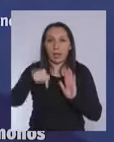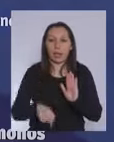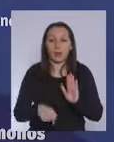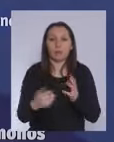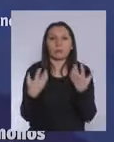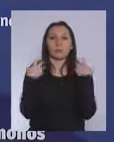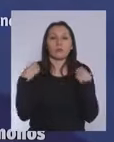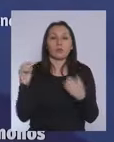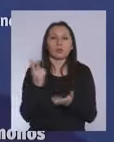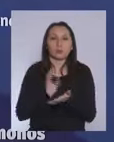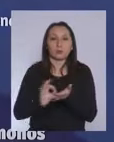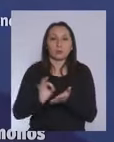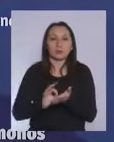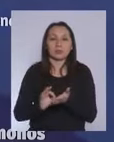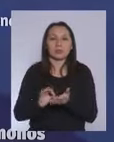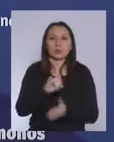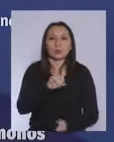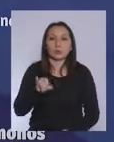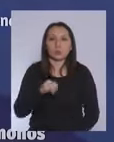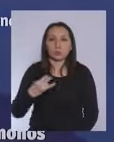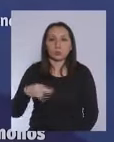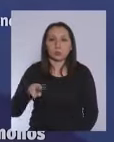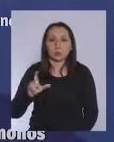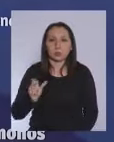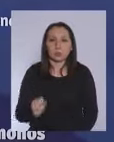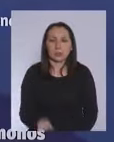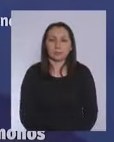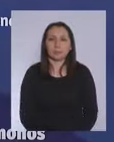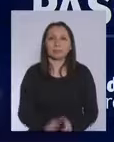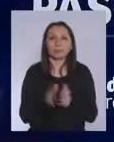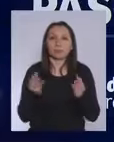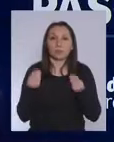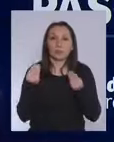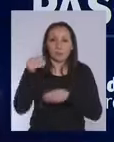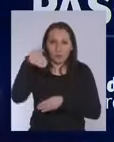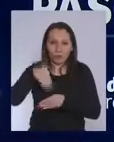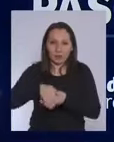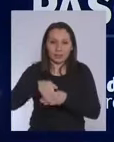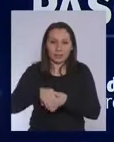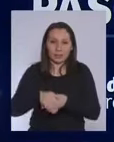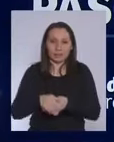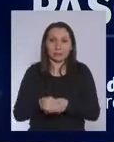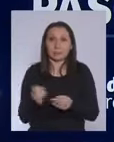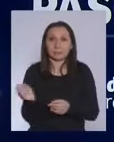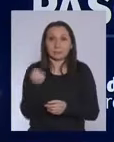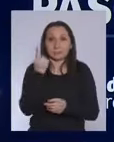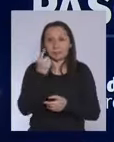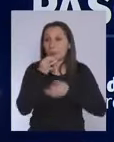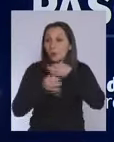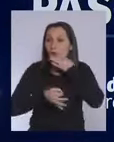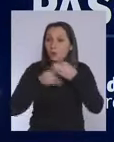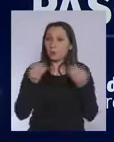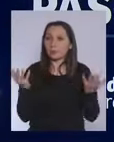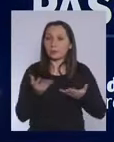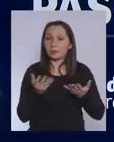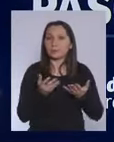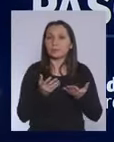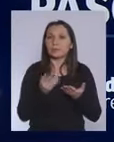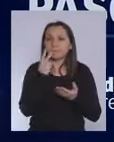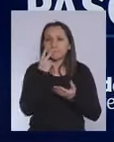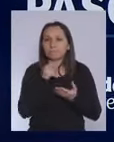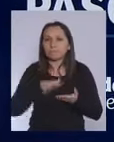a cargo del subsecretario arturo zúñiga muy buenas tardes bueno primero comentar acerca de cómo